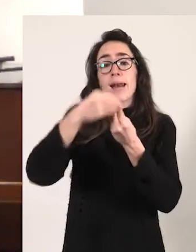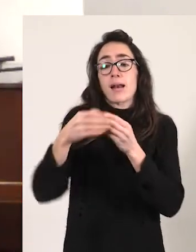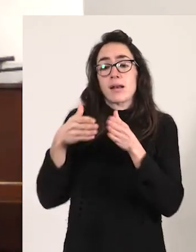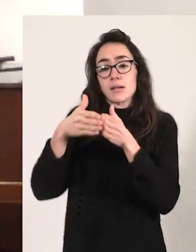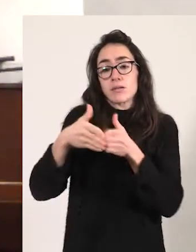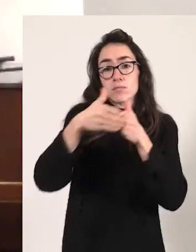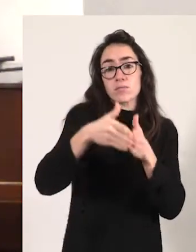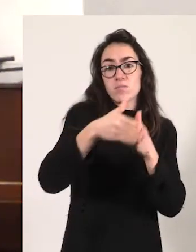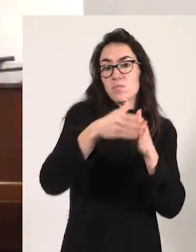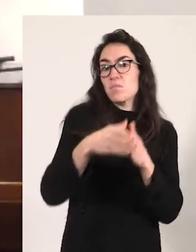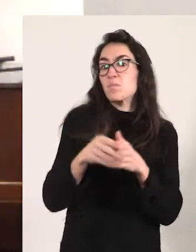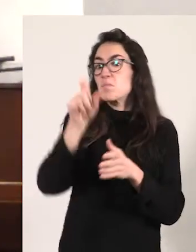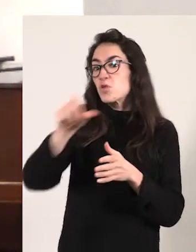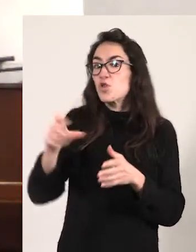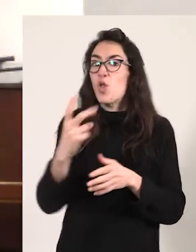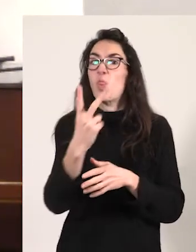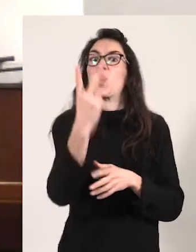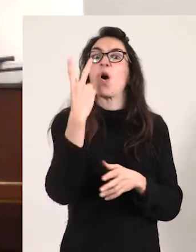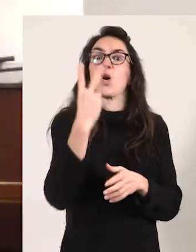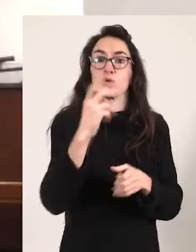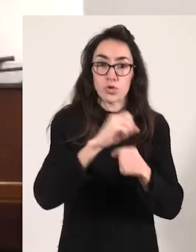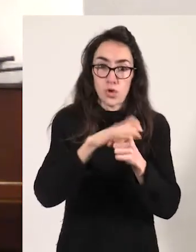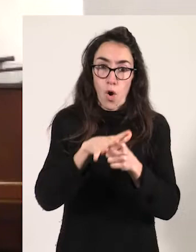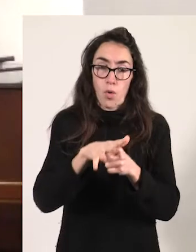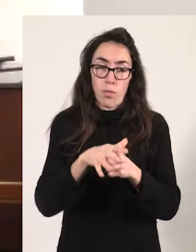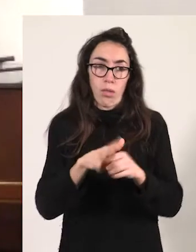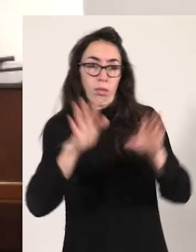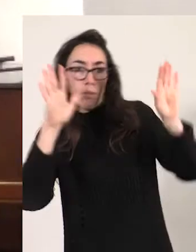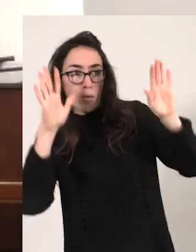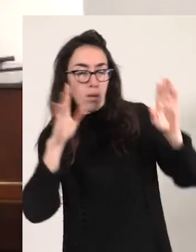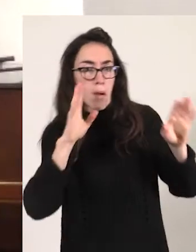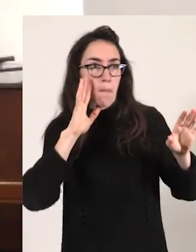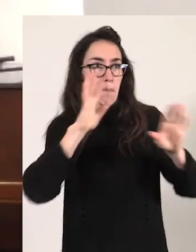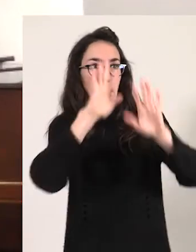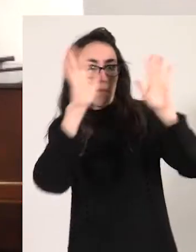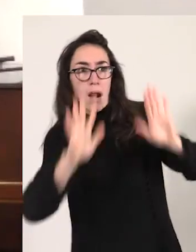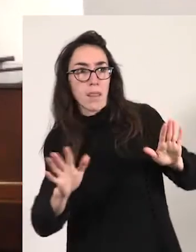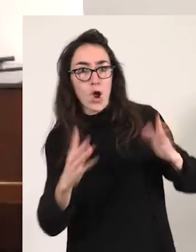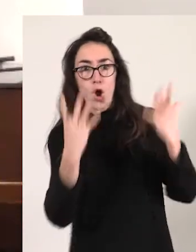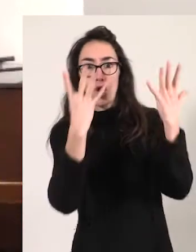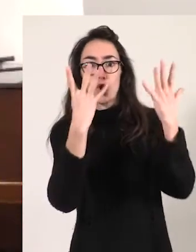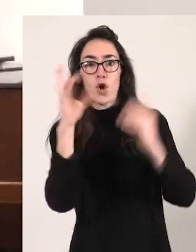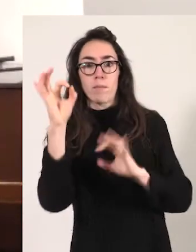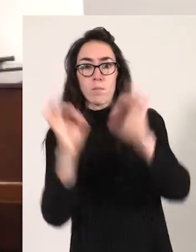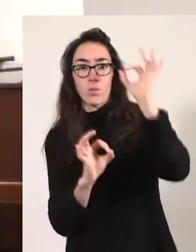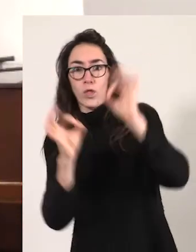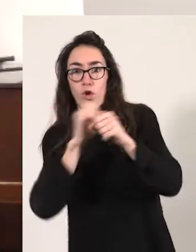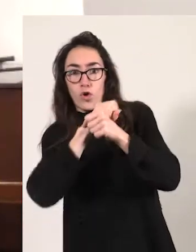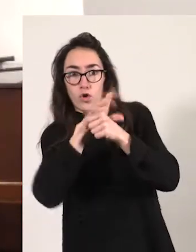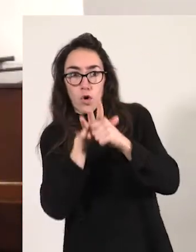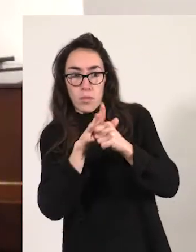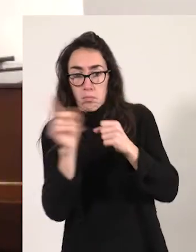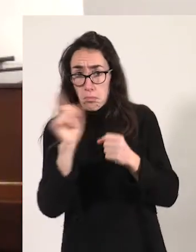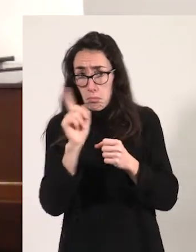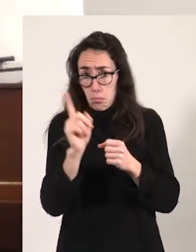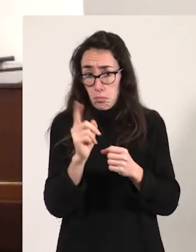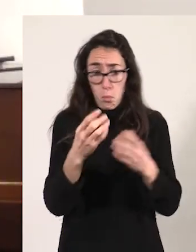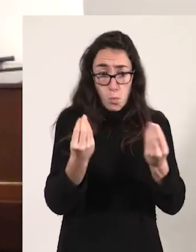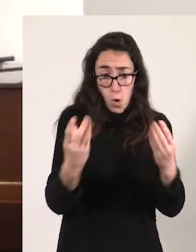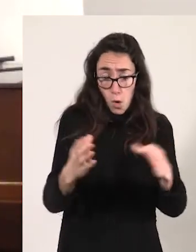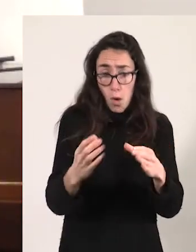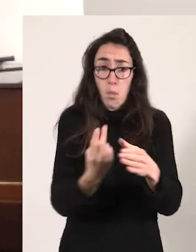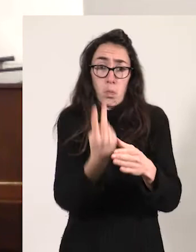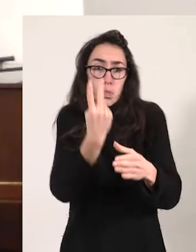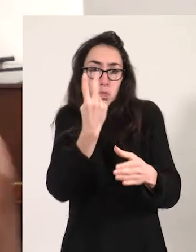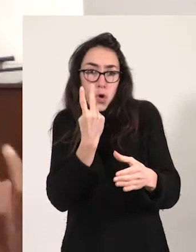una patera a Canarias a no sé qué punto y había 2 personas con COVID. Bueno, o sea, es que no es que estemos hablando de que viene un 90% de personas con COVID, son